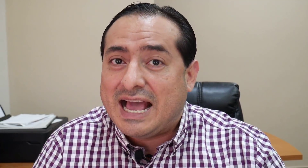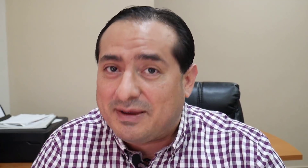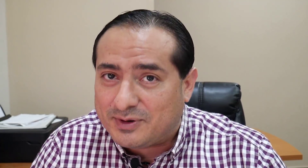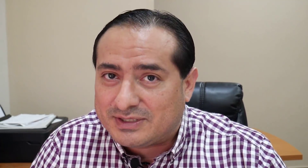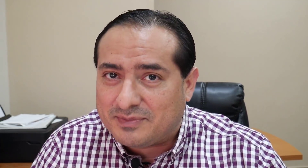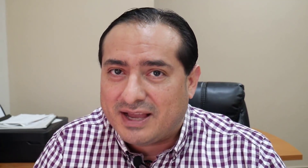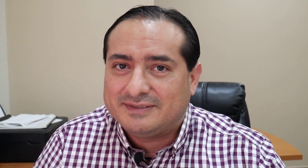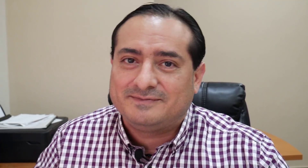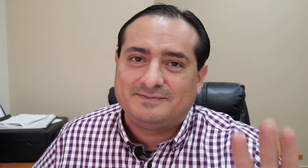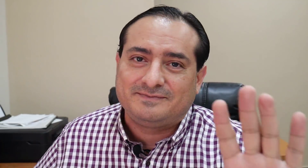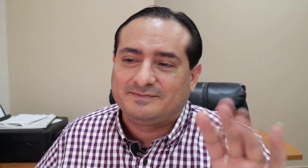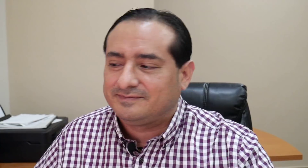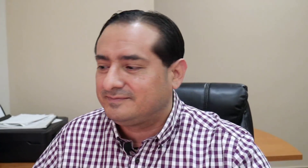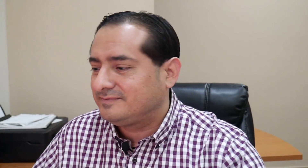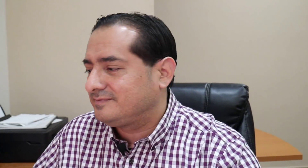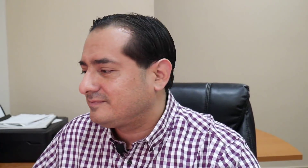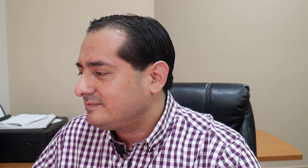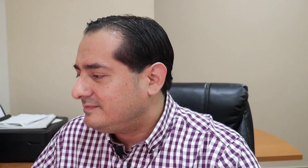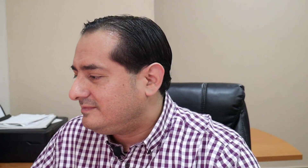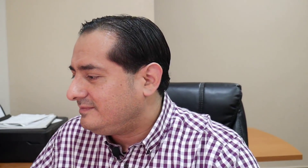a la próxima